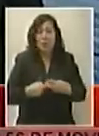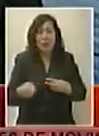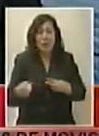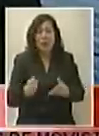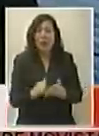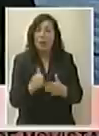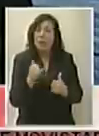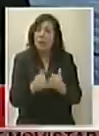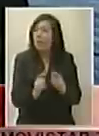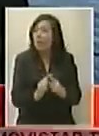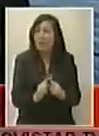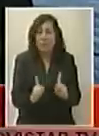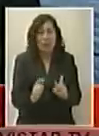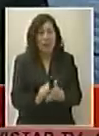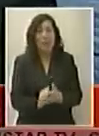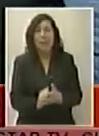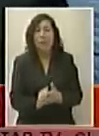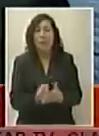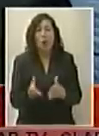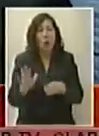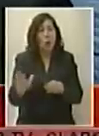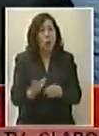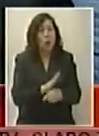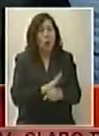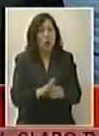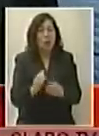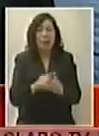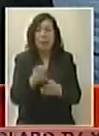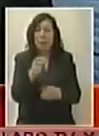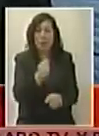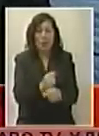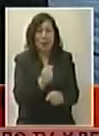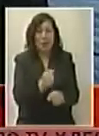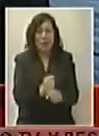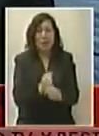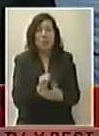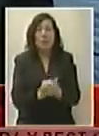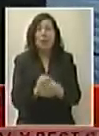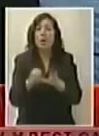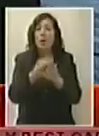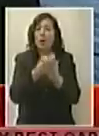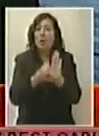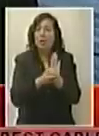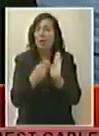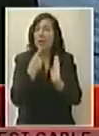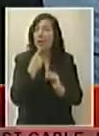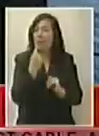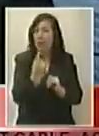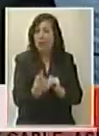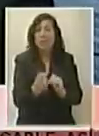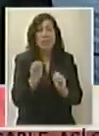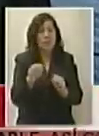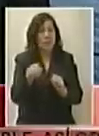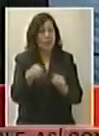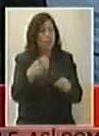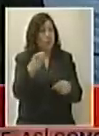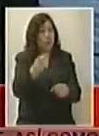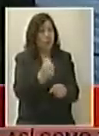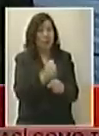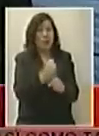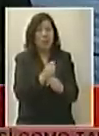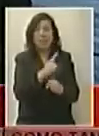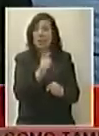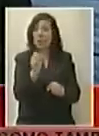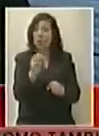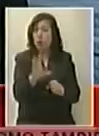a Un fin diferente sino a cubrir la pensión del trabajador La Constitución no está diciendo Mira si ese trabajador te da